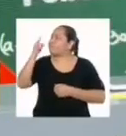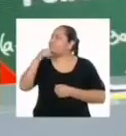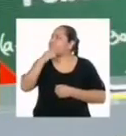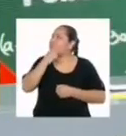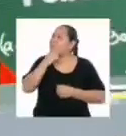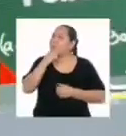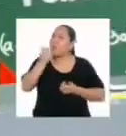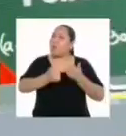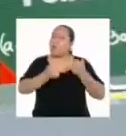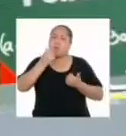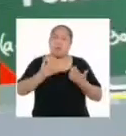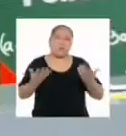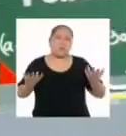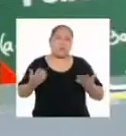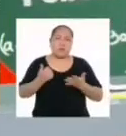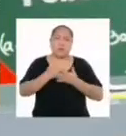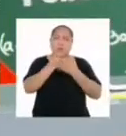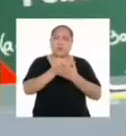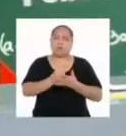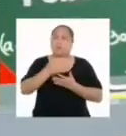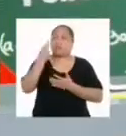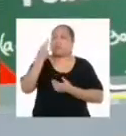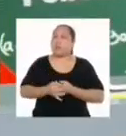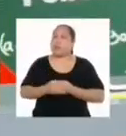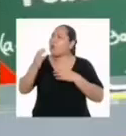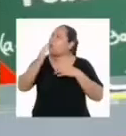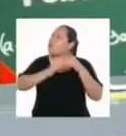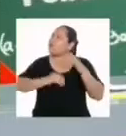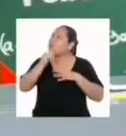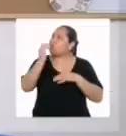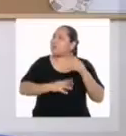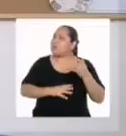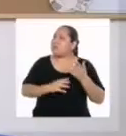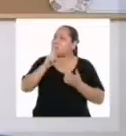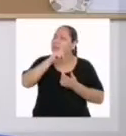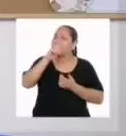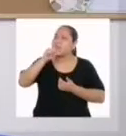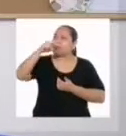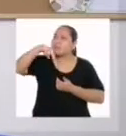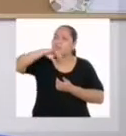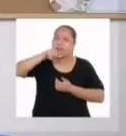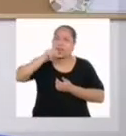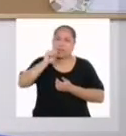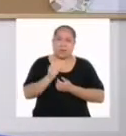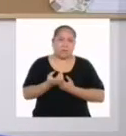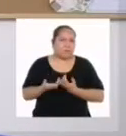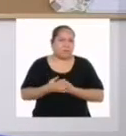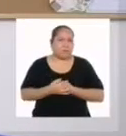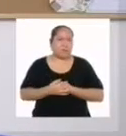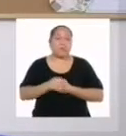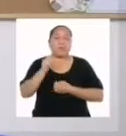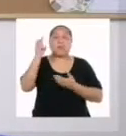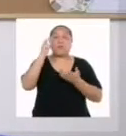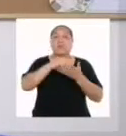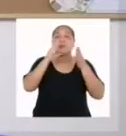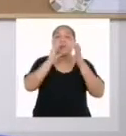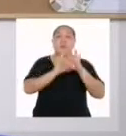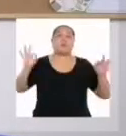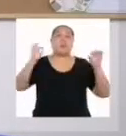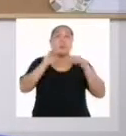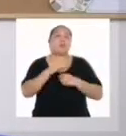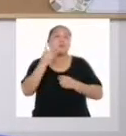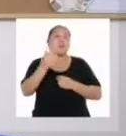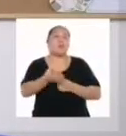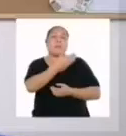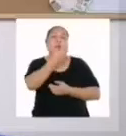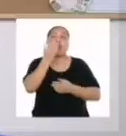Profesora, ¿y cuál es el beneficio principal de construir las zanjas de infiltración? La más importante es que son la mejor